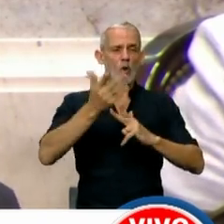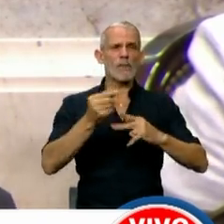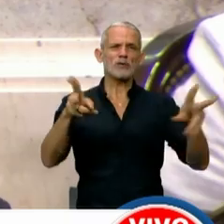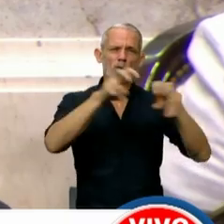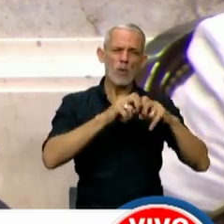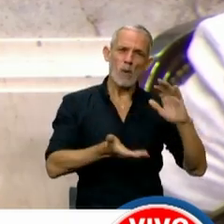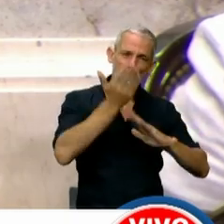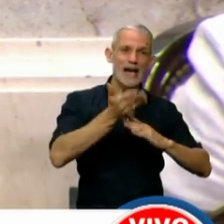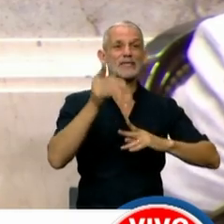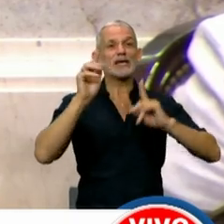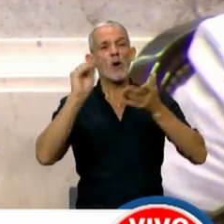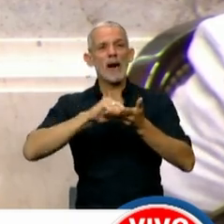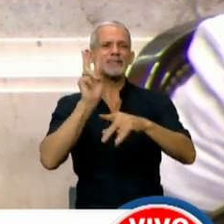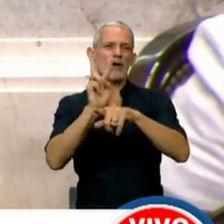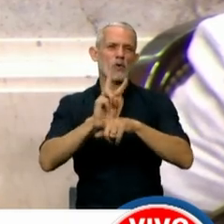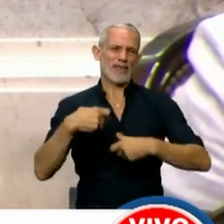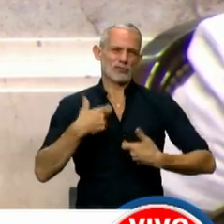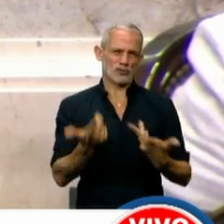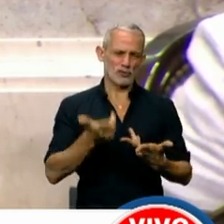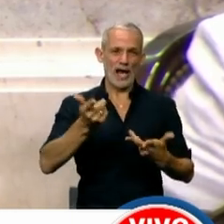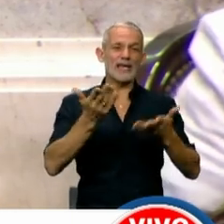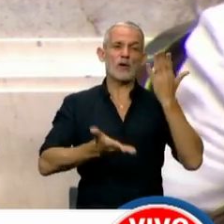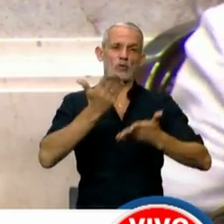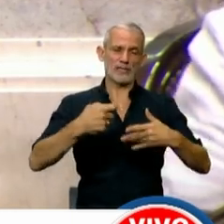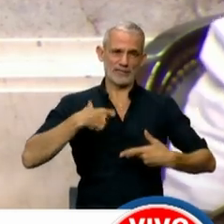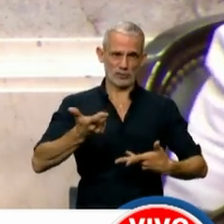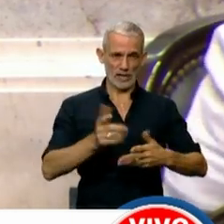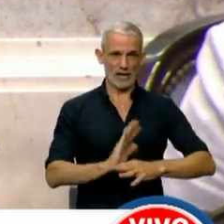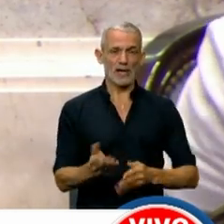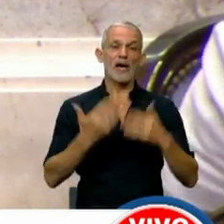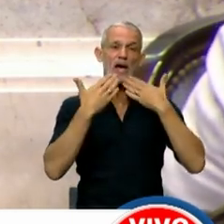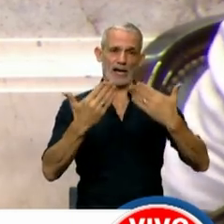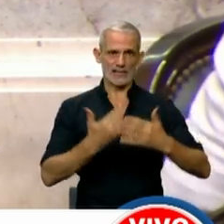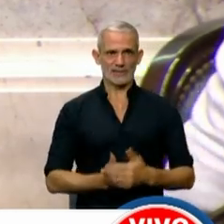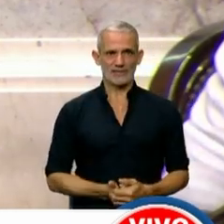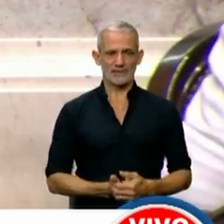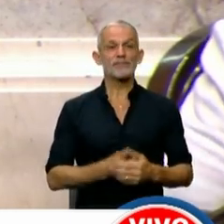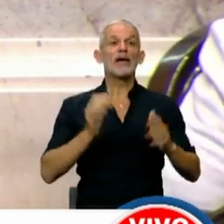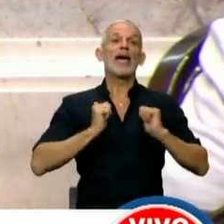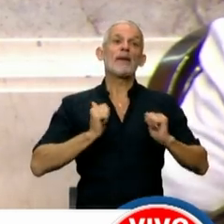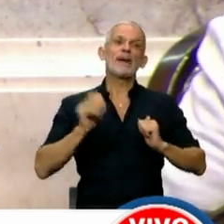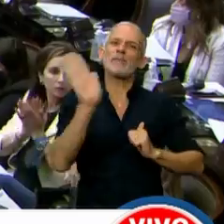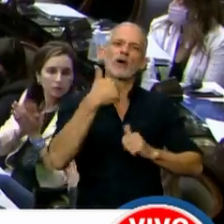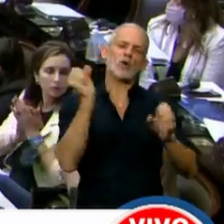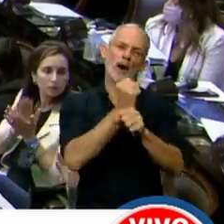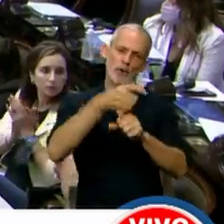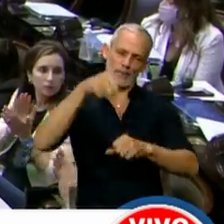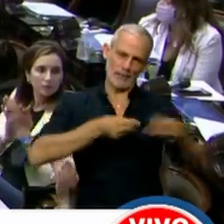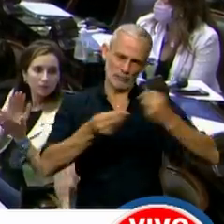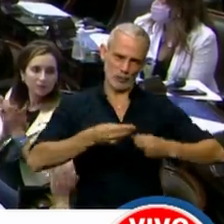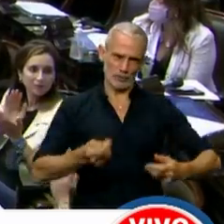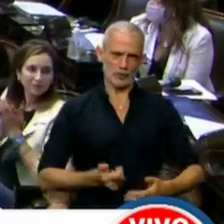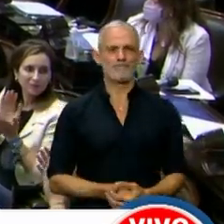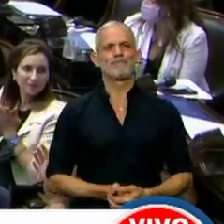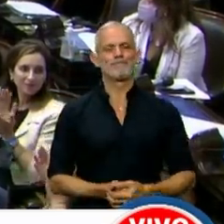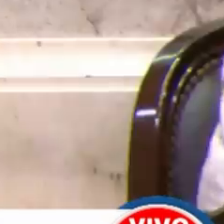recaudación y con más seguridad social y justicia social es gracia presidente y esperemos que todo aprobemos este presupuesto